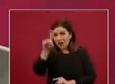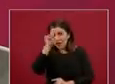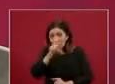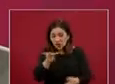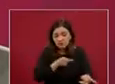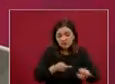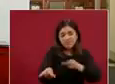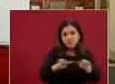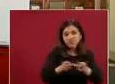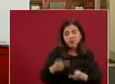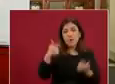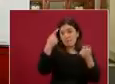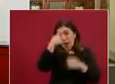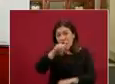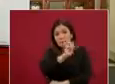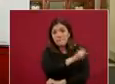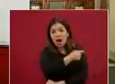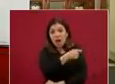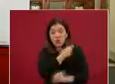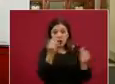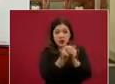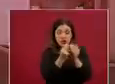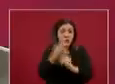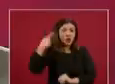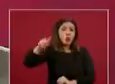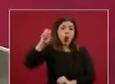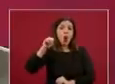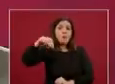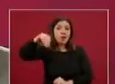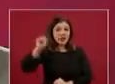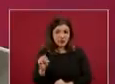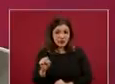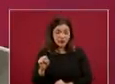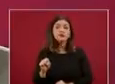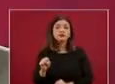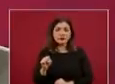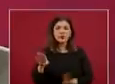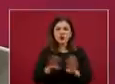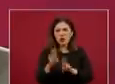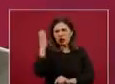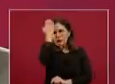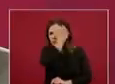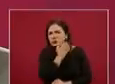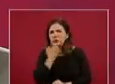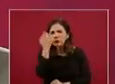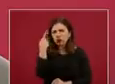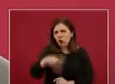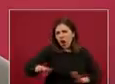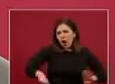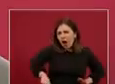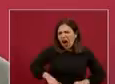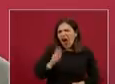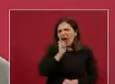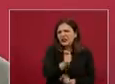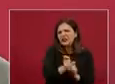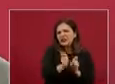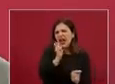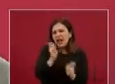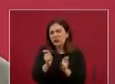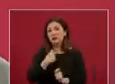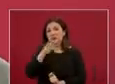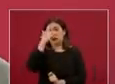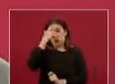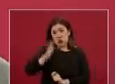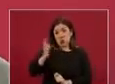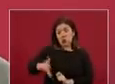Estratégico en Vacunación de la Organización Mundial de la Salud, toda esta exploración de las características, y recordamos con orgullo